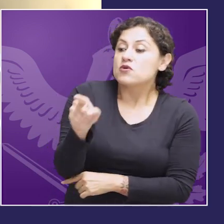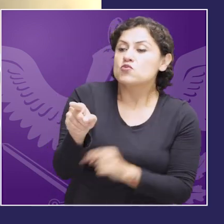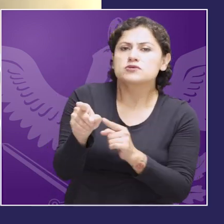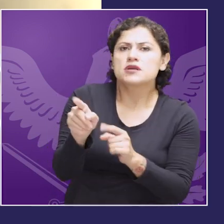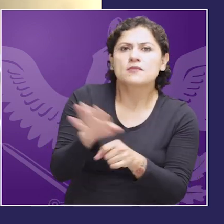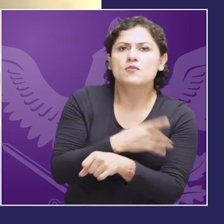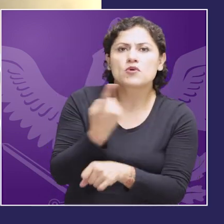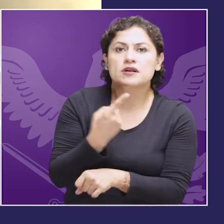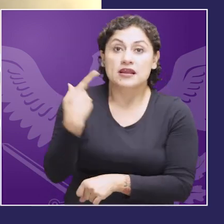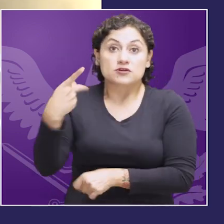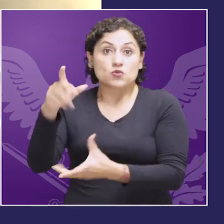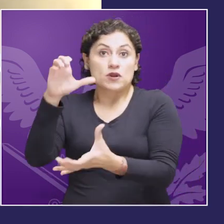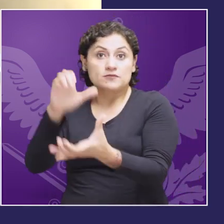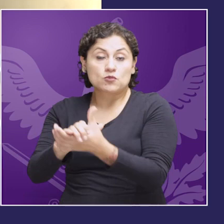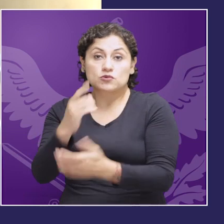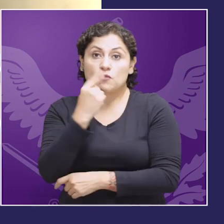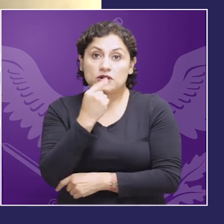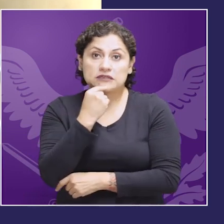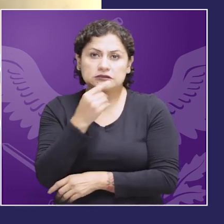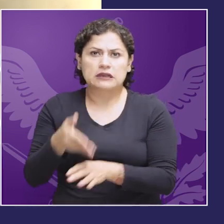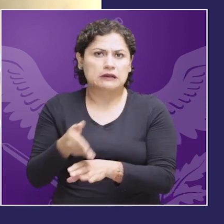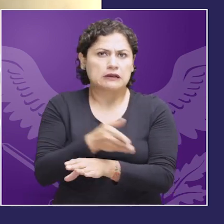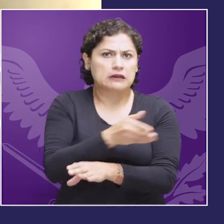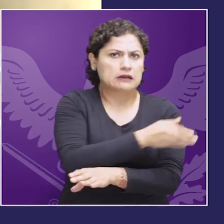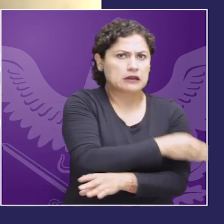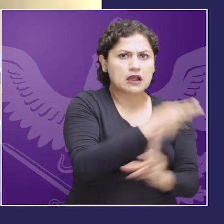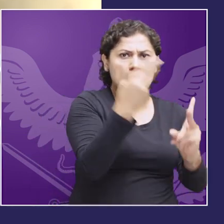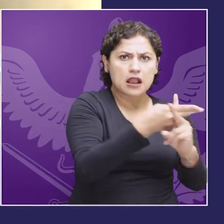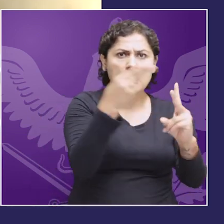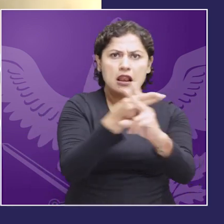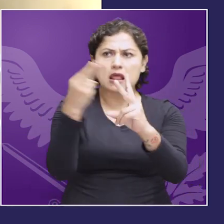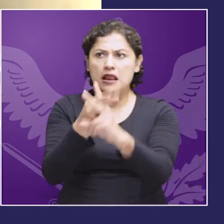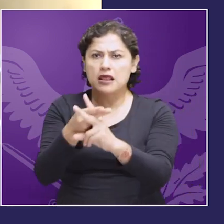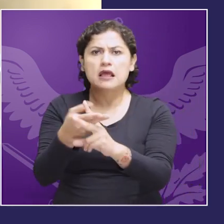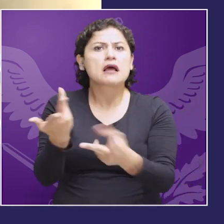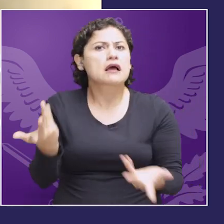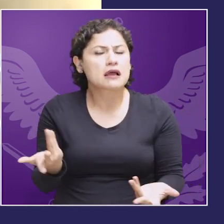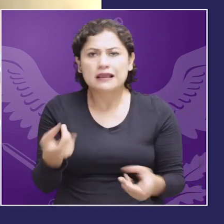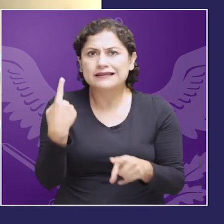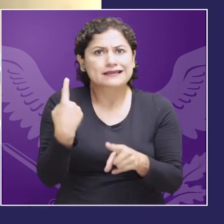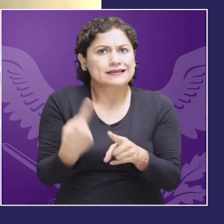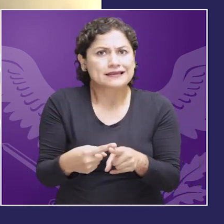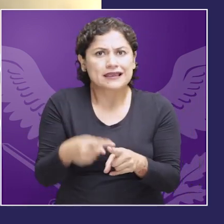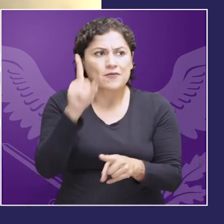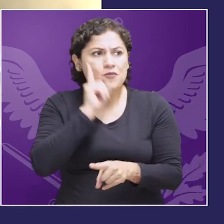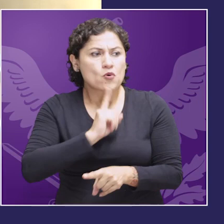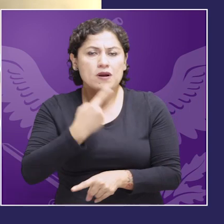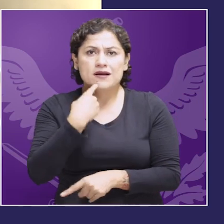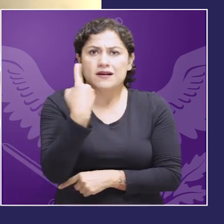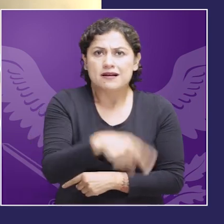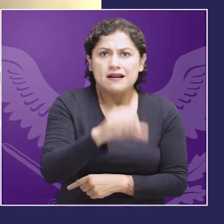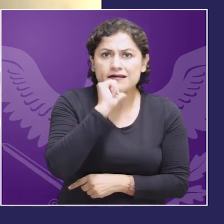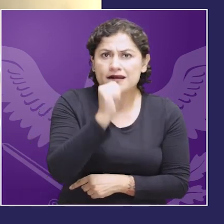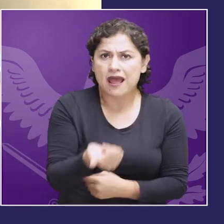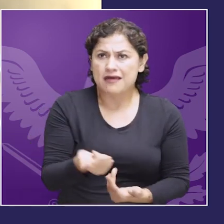policía, pero de las anteriores no habían, no importaban, no las buscaron, no pusieron la denuncia. No puede ser